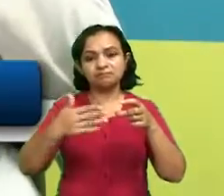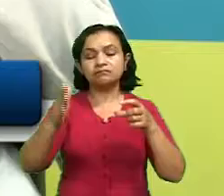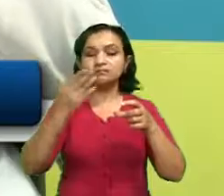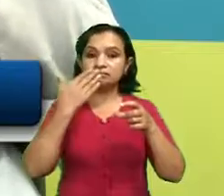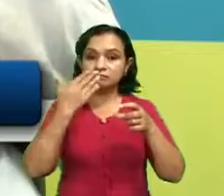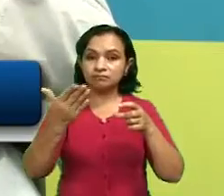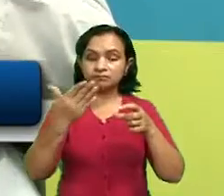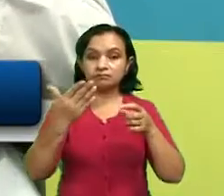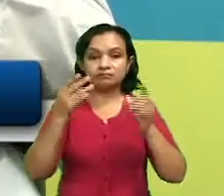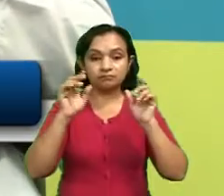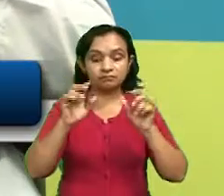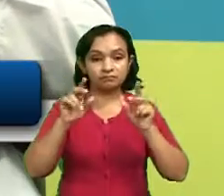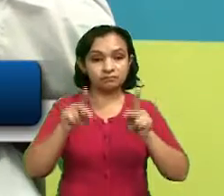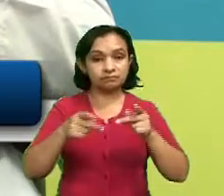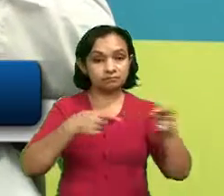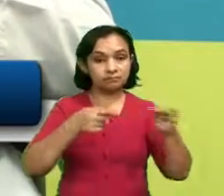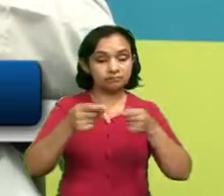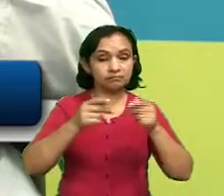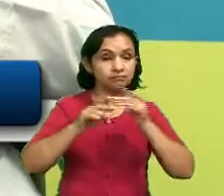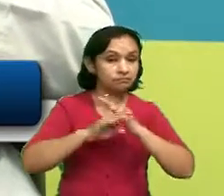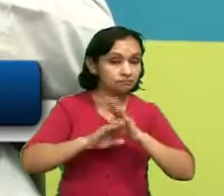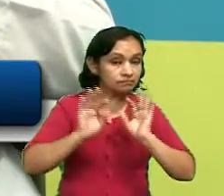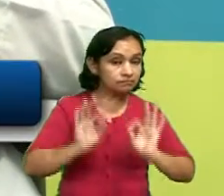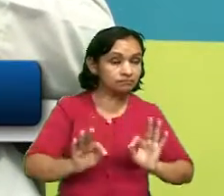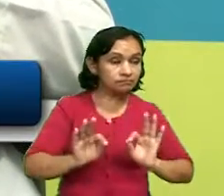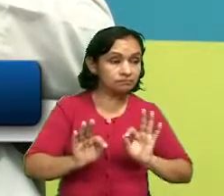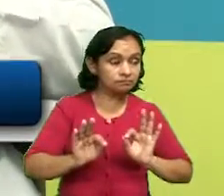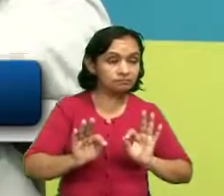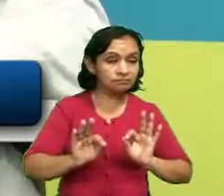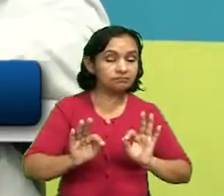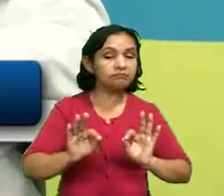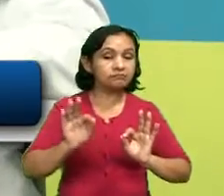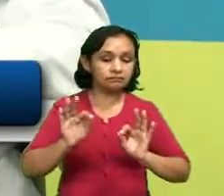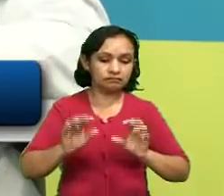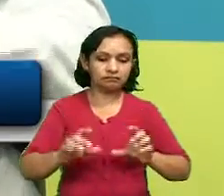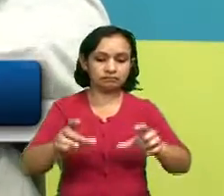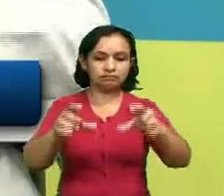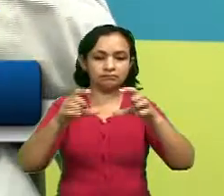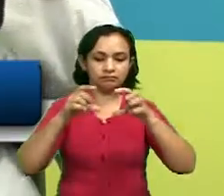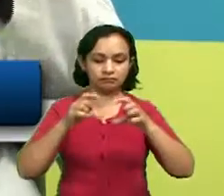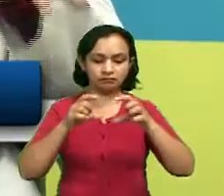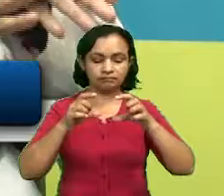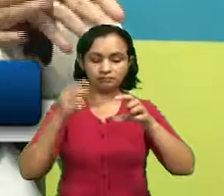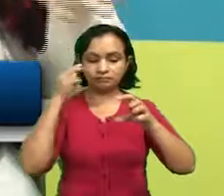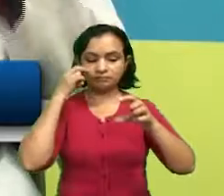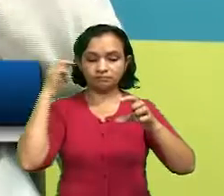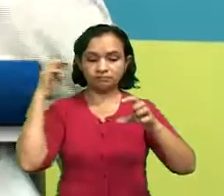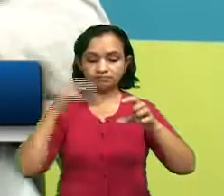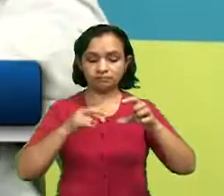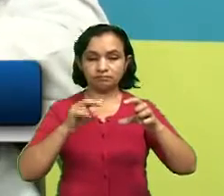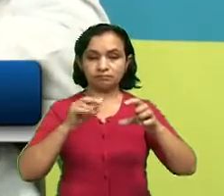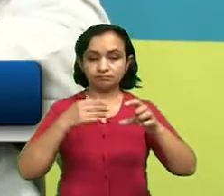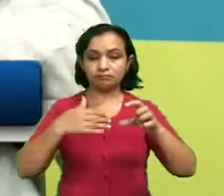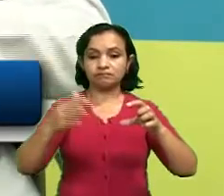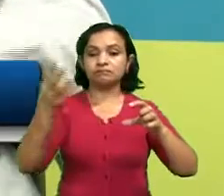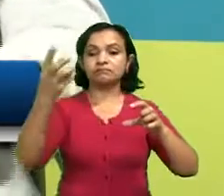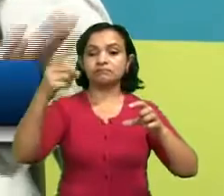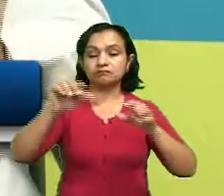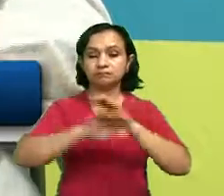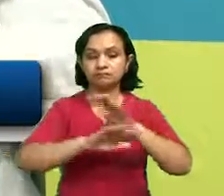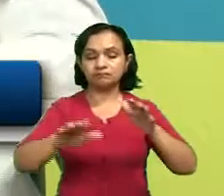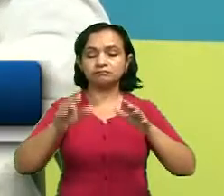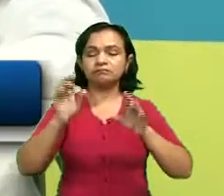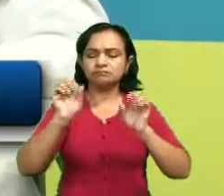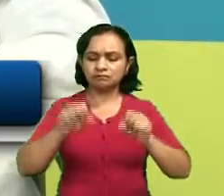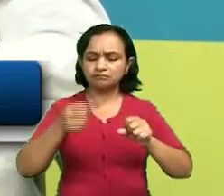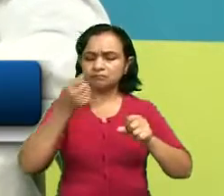como vendedor, para que el cliente se vaya tranquilo, el paciente vaya conforme, es mostrarle, mire, ¿no?, su producto va a vencer tal fecha, se lo puede